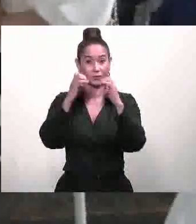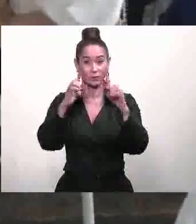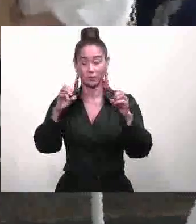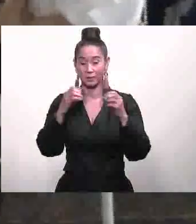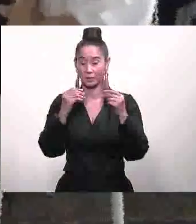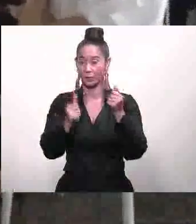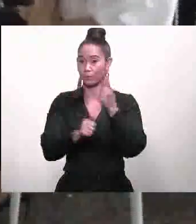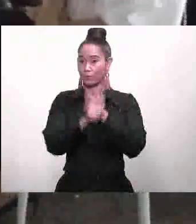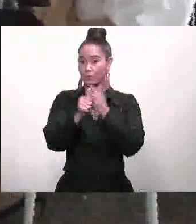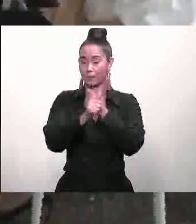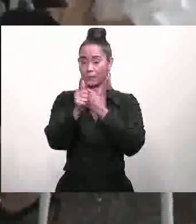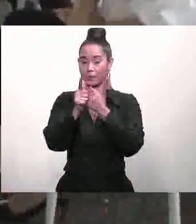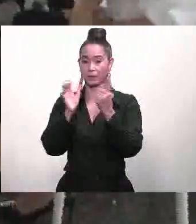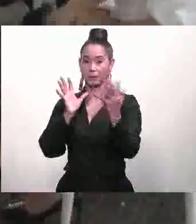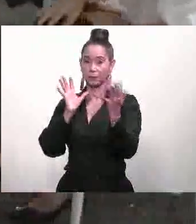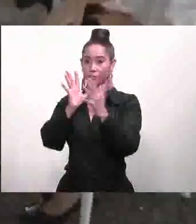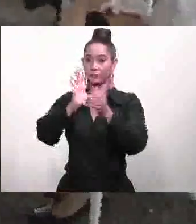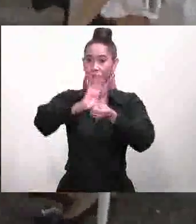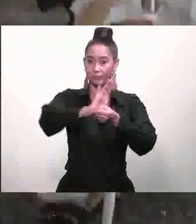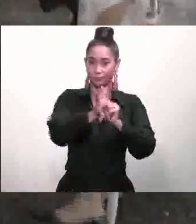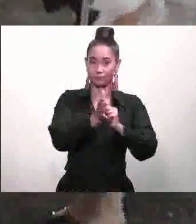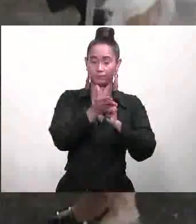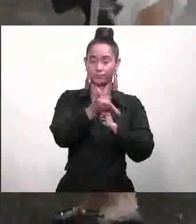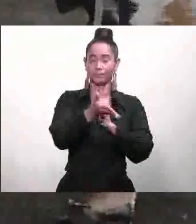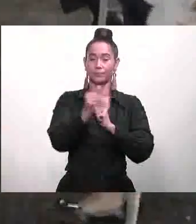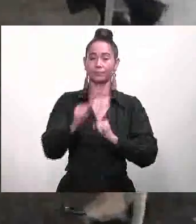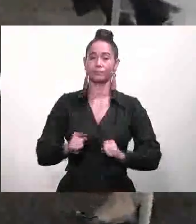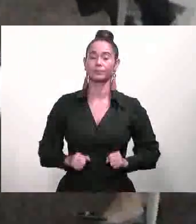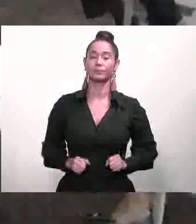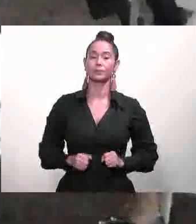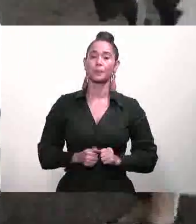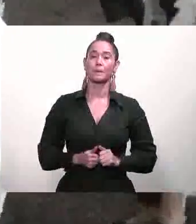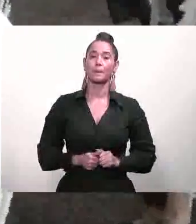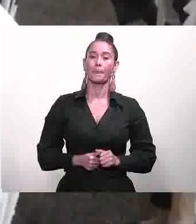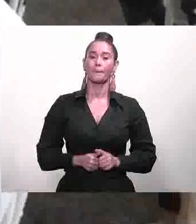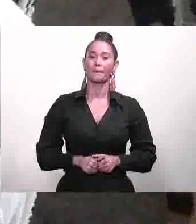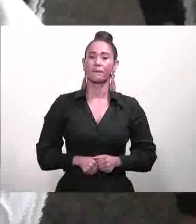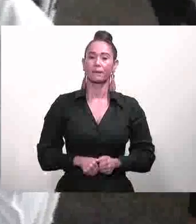esta batalla contra la COVID-19.